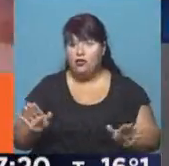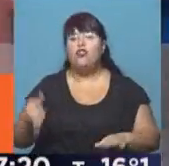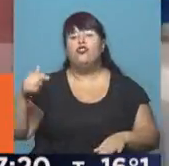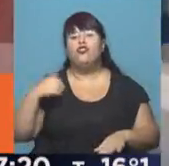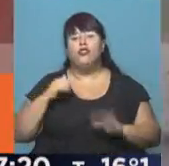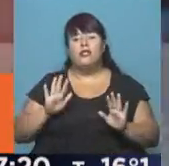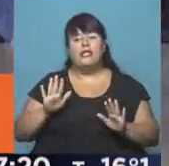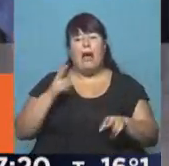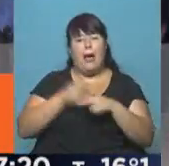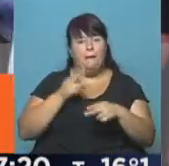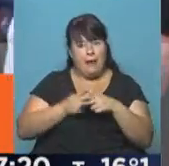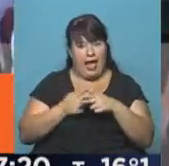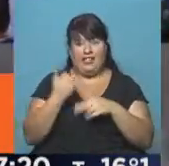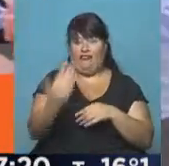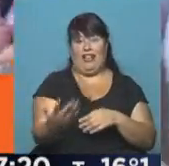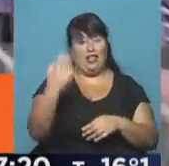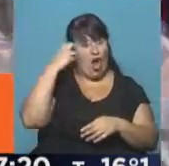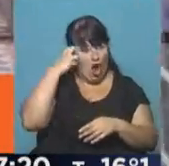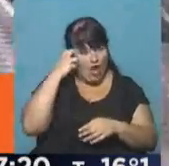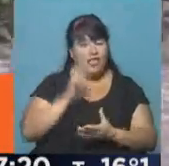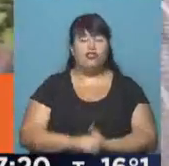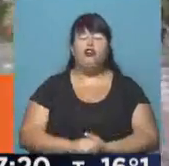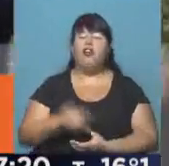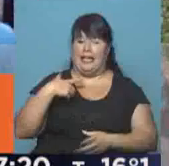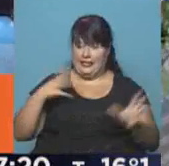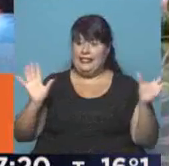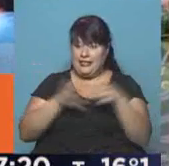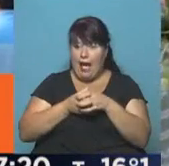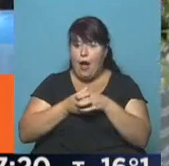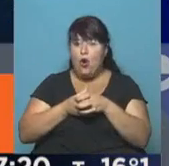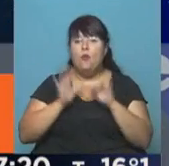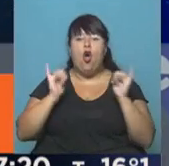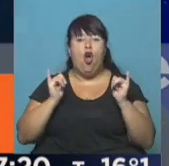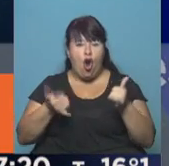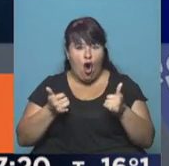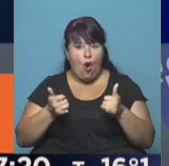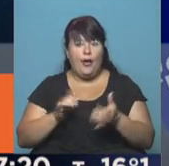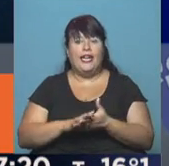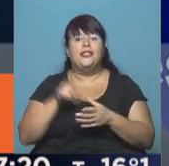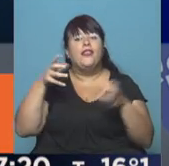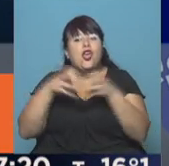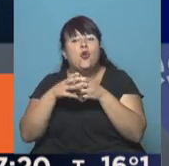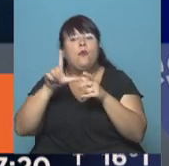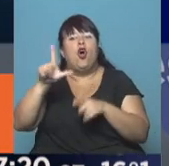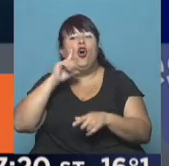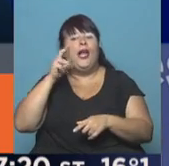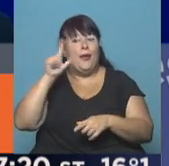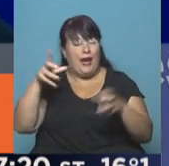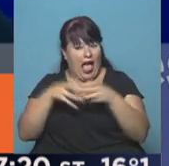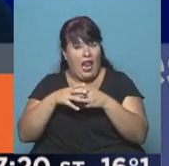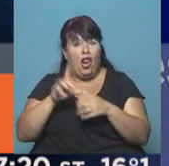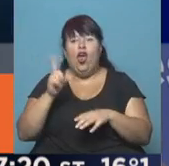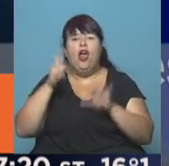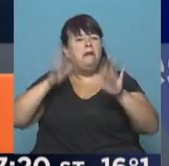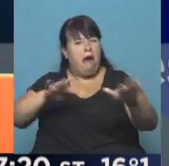en la plaza frente al Congreso. Yo formaba parte de un grupo de jóvenes del Partido Liberal que no se